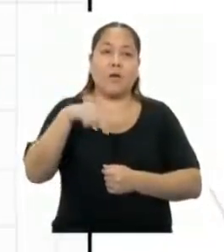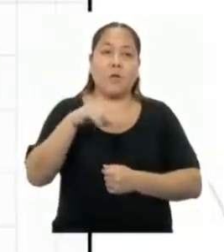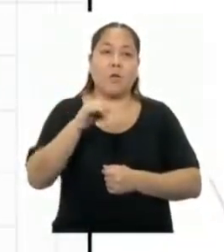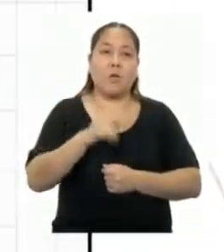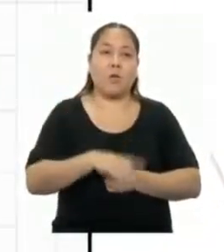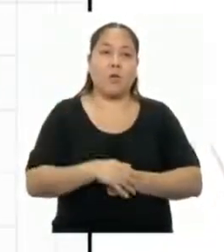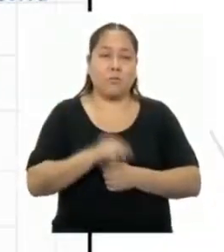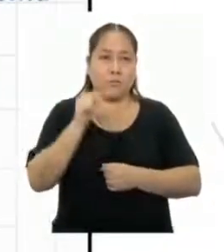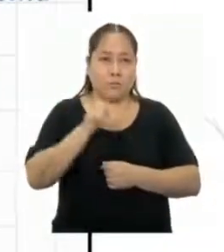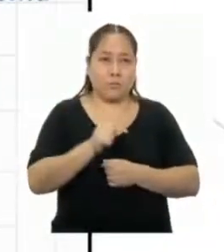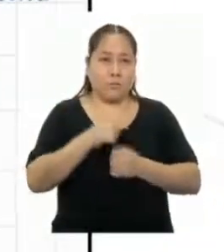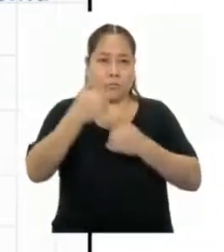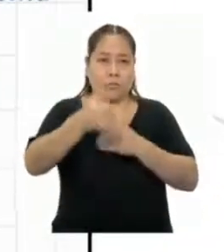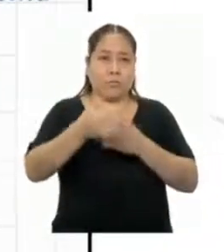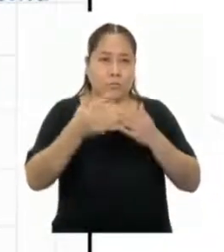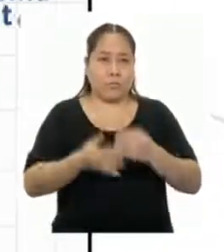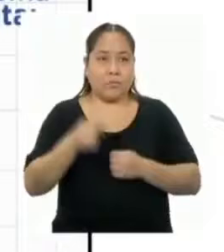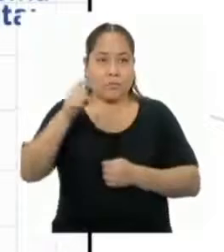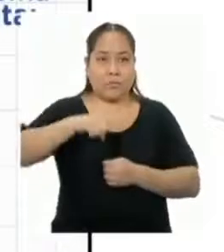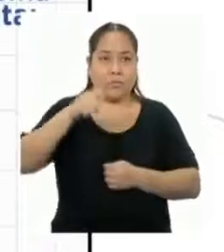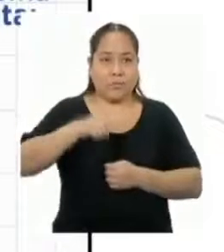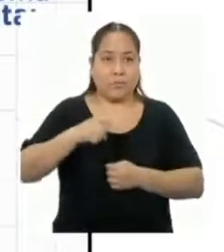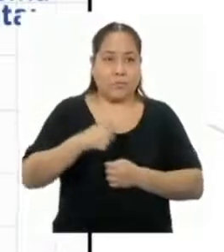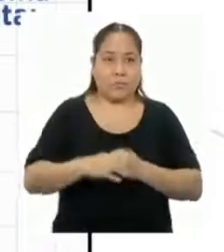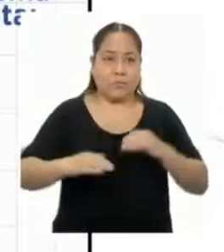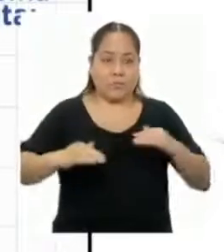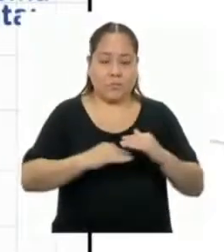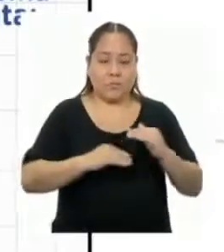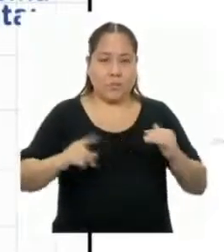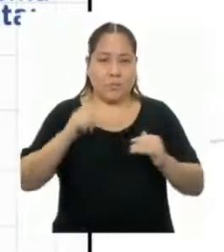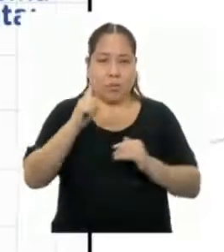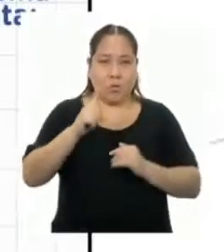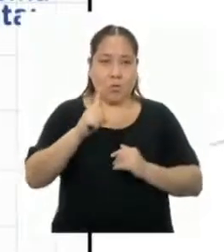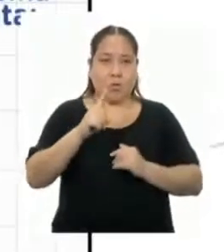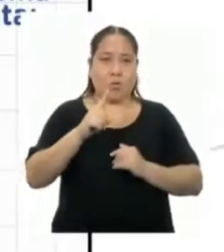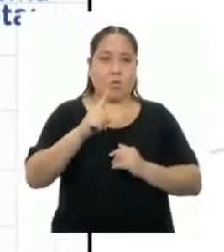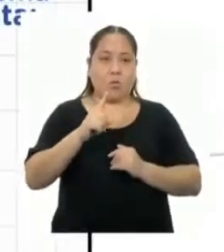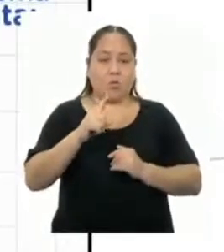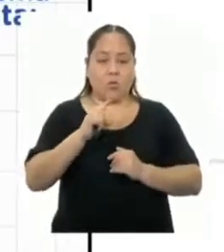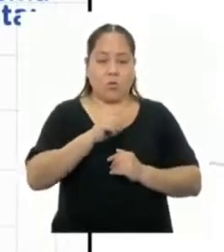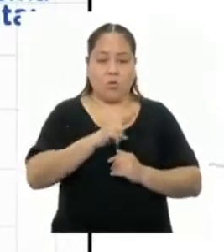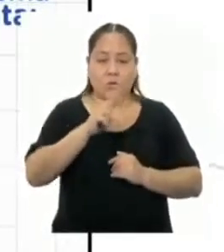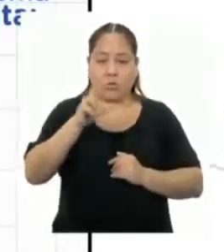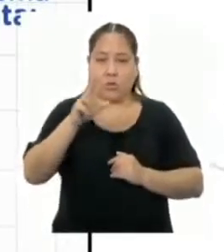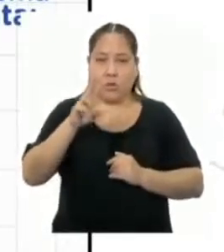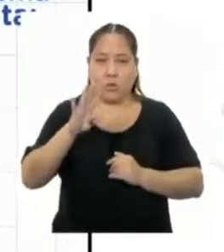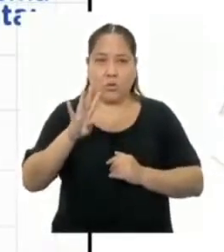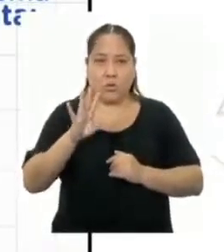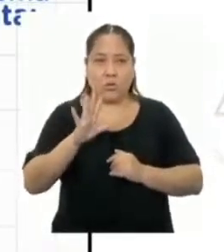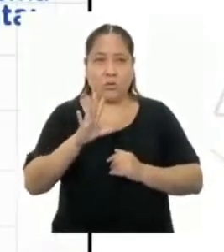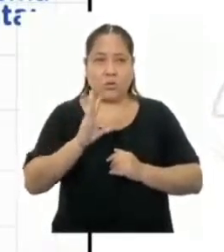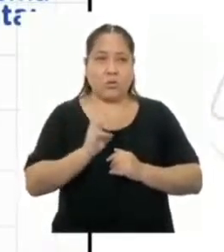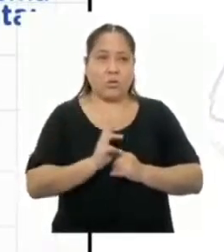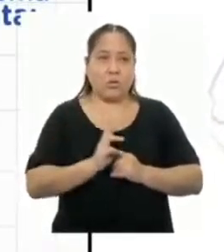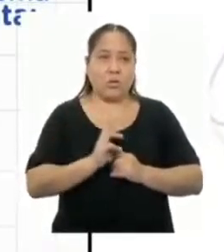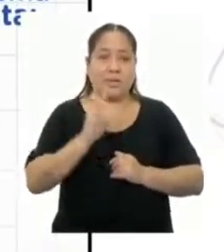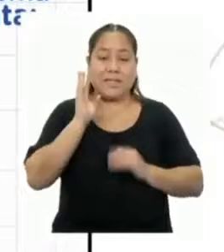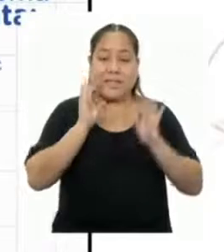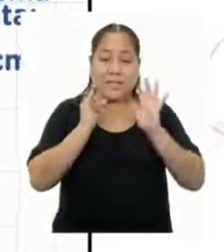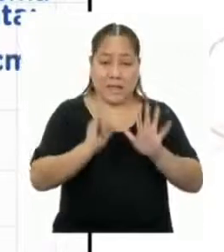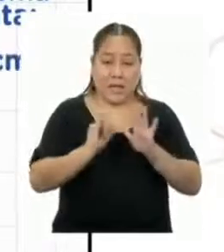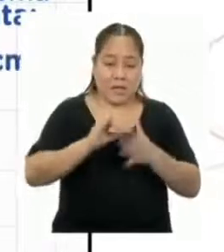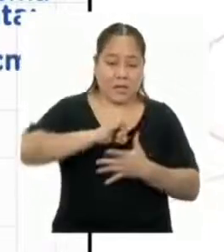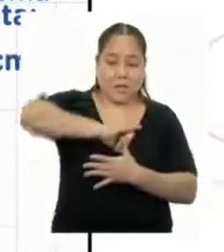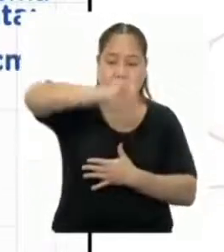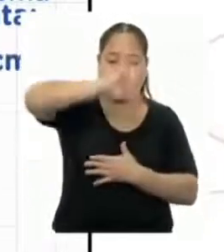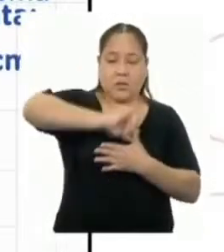caja en forma de prisma triangular voy a necesitar para las bases 1, 2, 3, 4, 5, 6. 6 listones